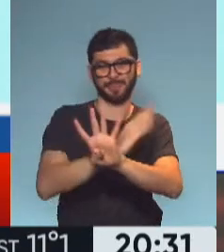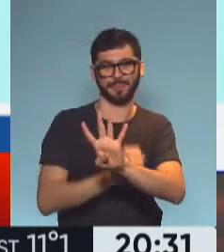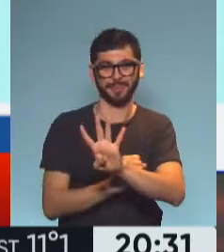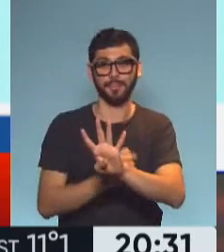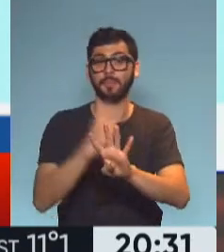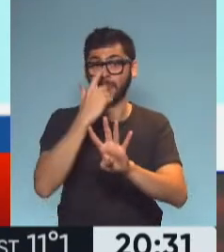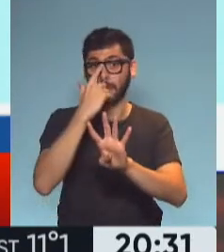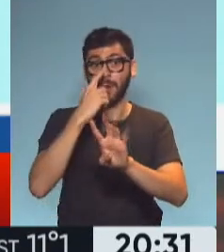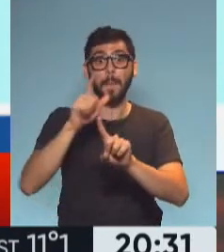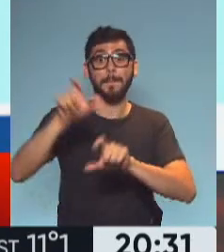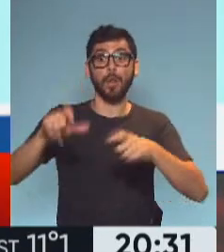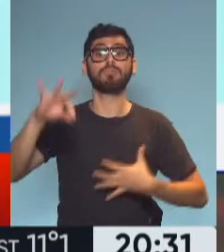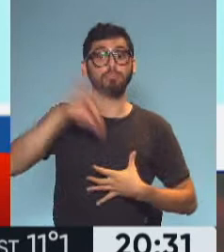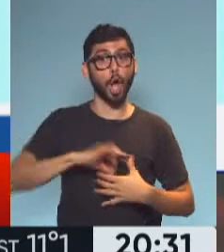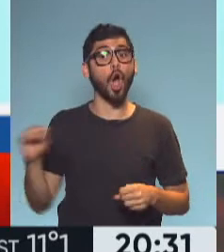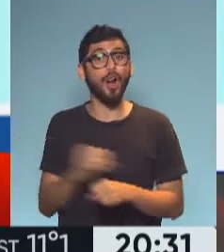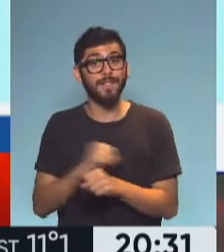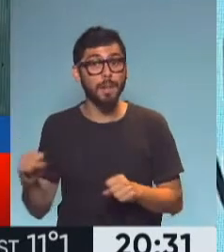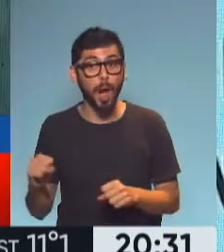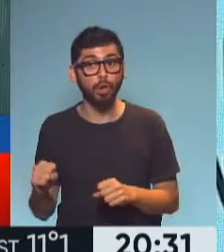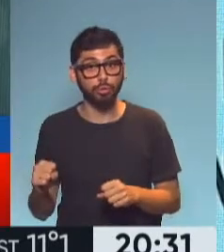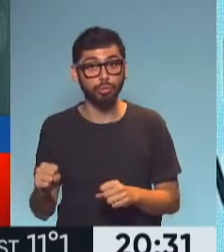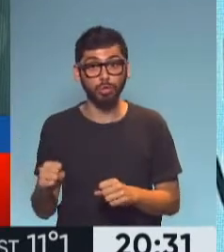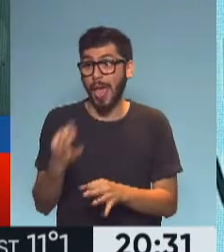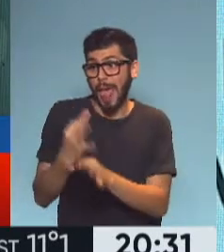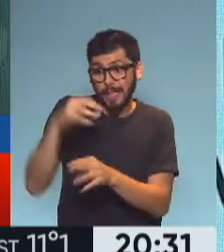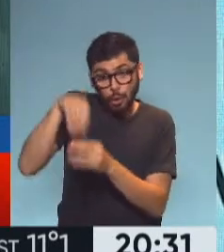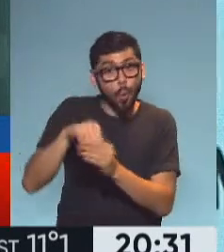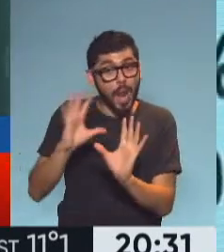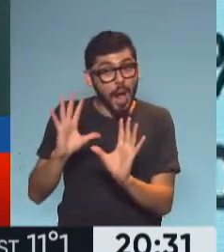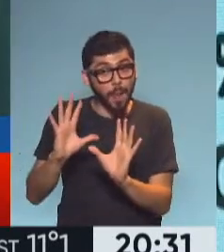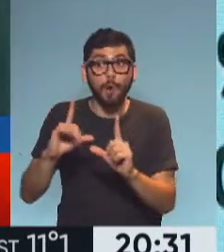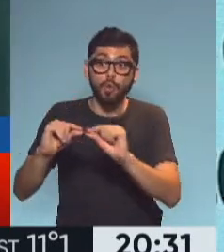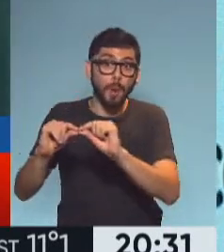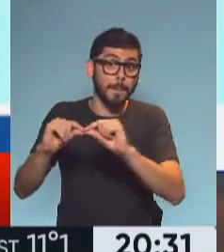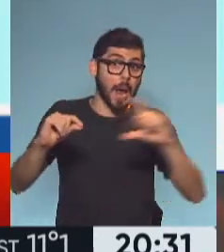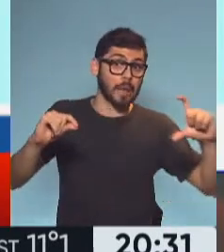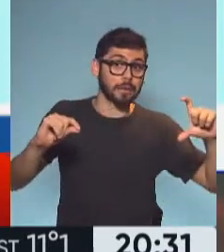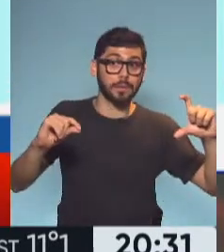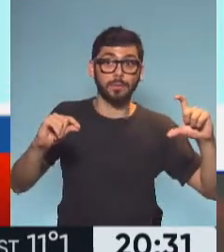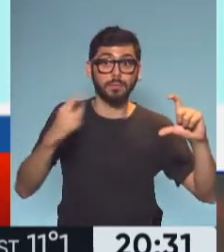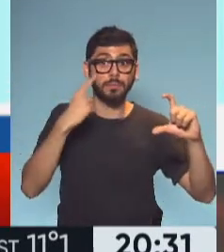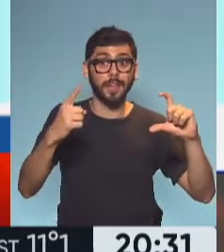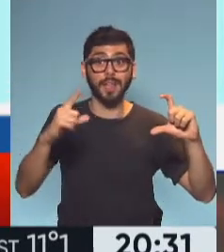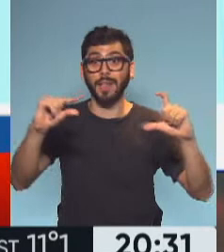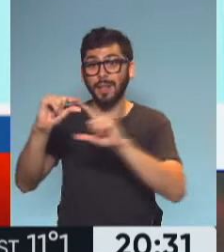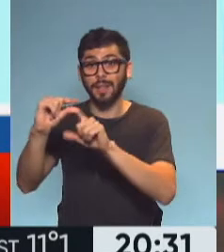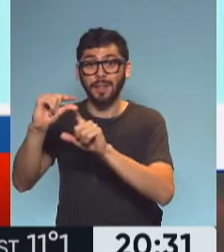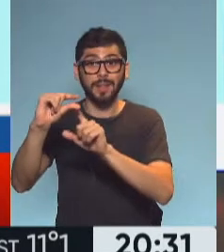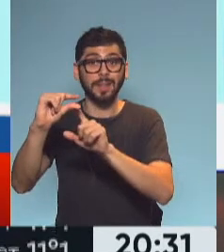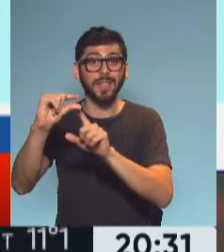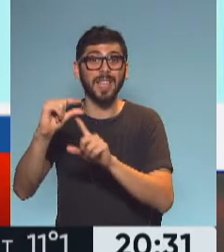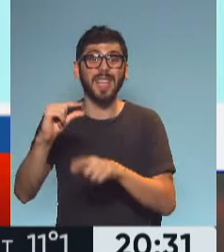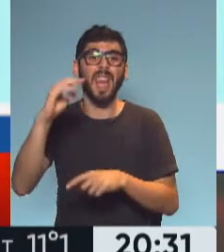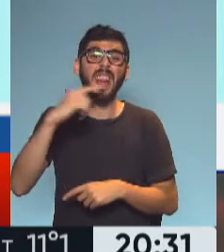es el número de casos infectados. ¿Cómo se nota? ¿Sí? En los colegios, el número aumenta un poquito. No, el incremento, se nota, fíjense, del, cómo ha subido,